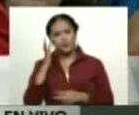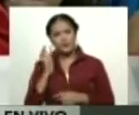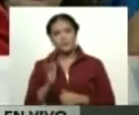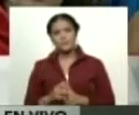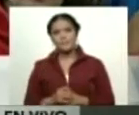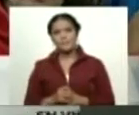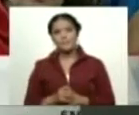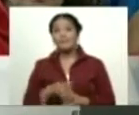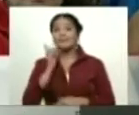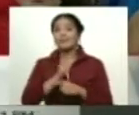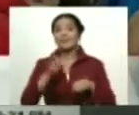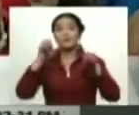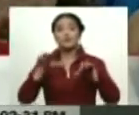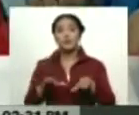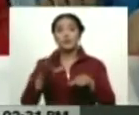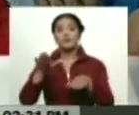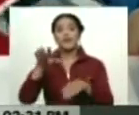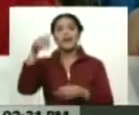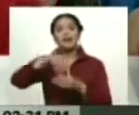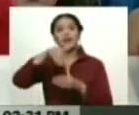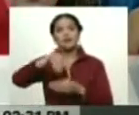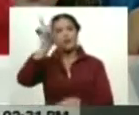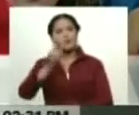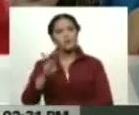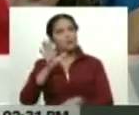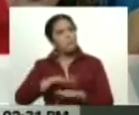A que se suspendieran las elecciones en Venezuela. ¿Y por qué?